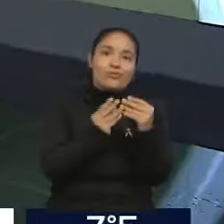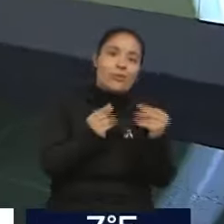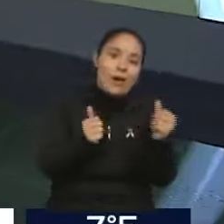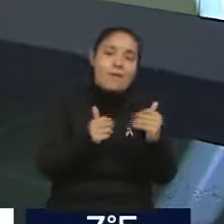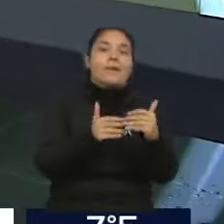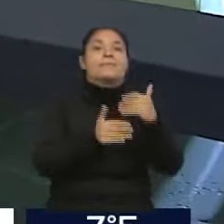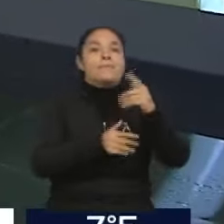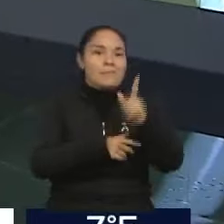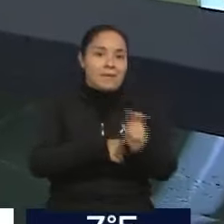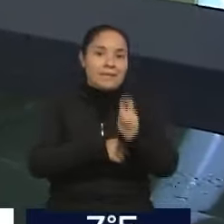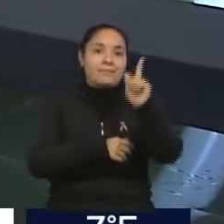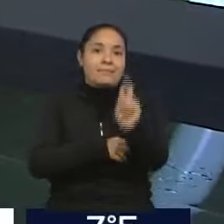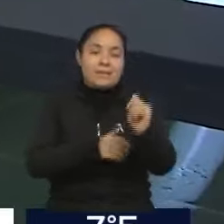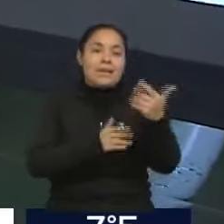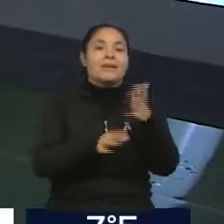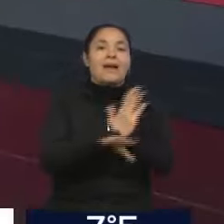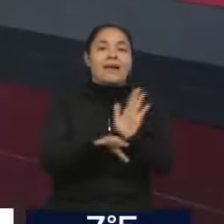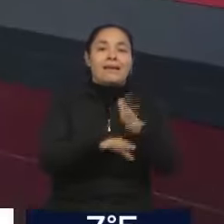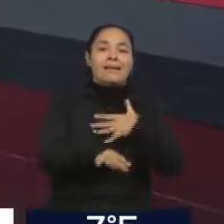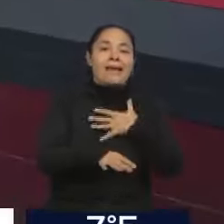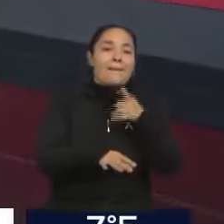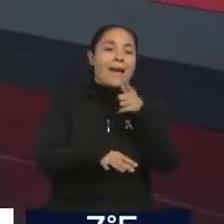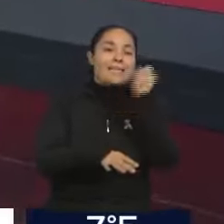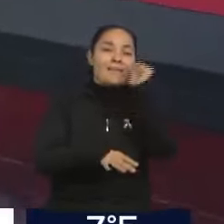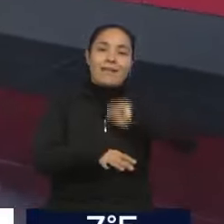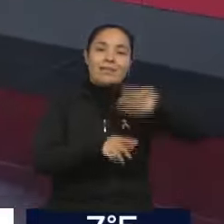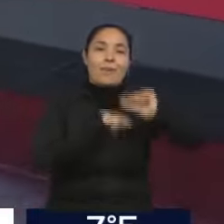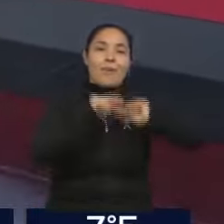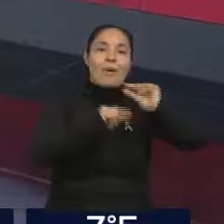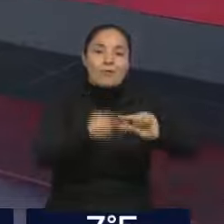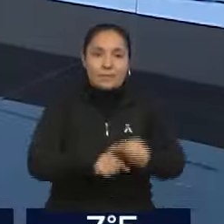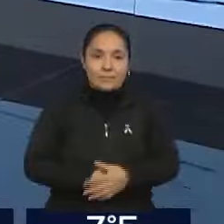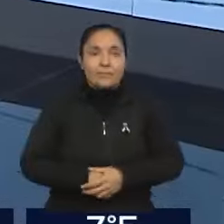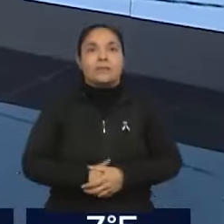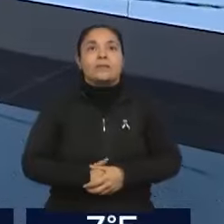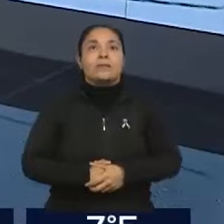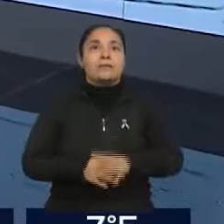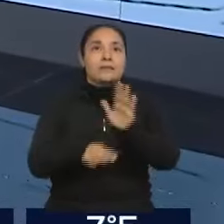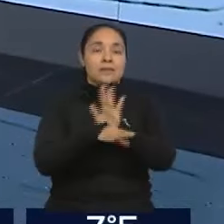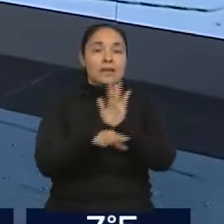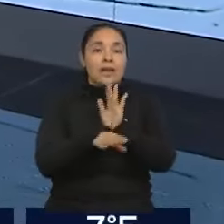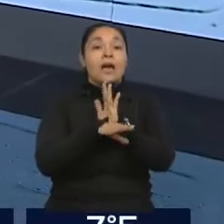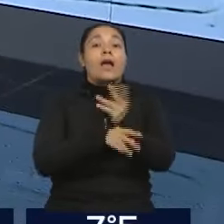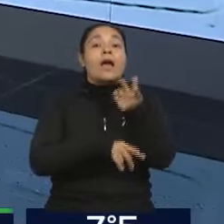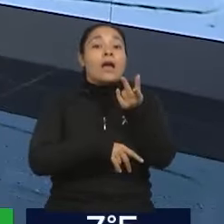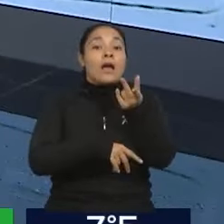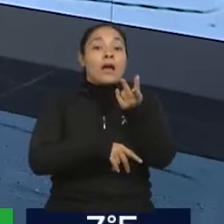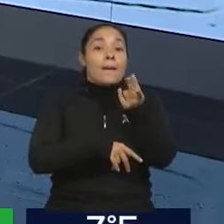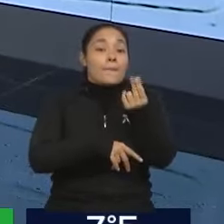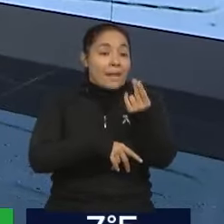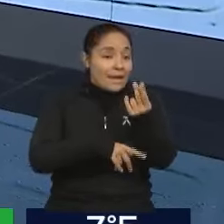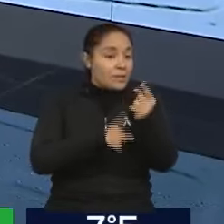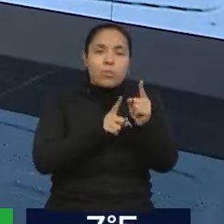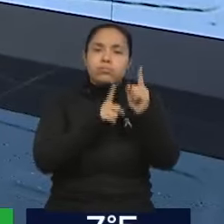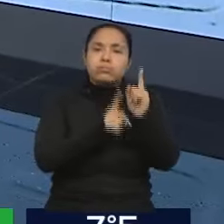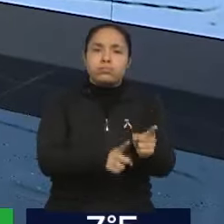esta idea de que la inflación baja a pasos agigantados. En realidad es frenar la tarifa, porque la tarifa sigue congelada. Lo que van